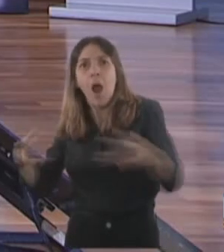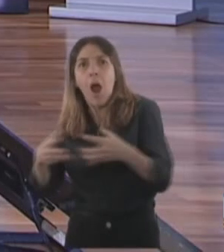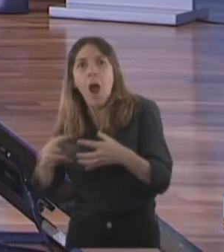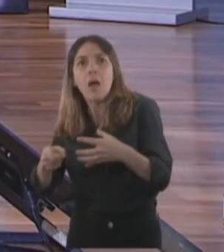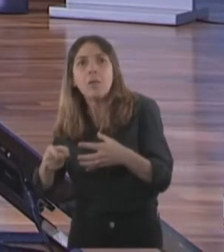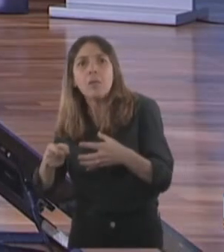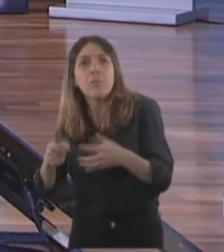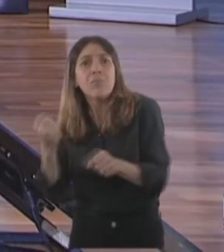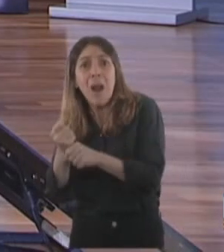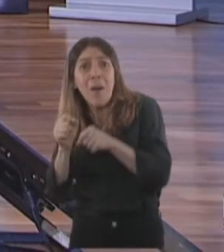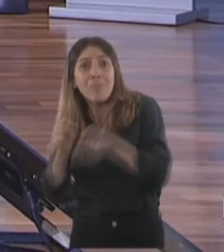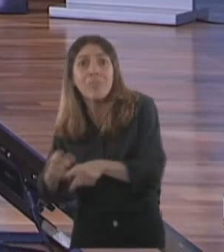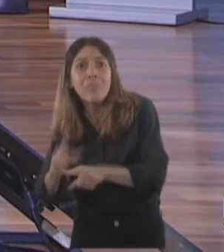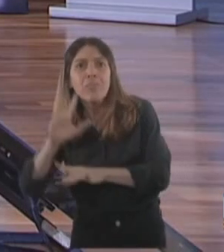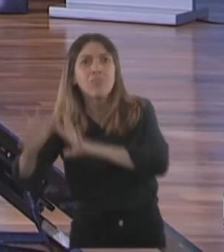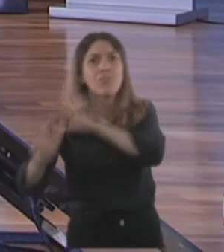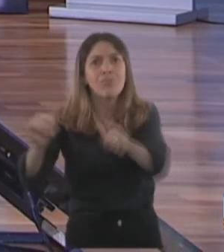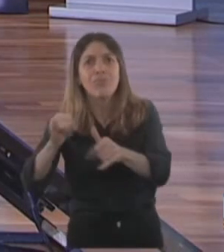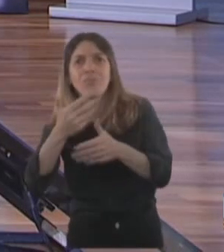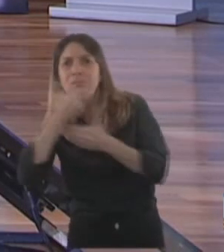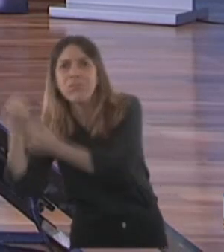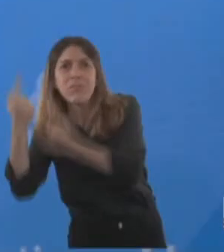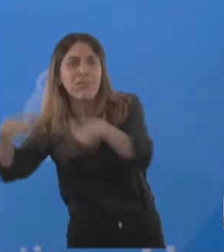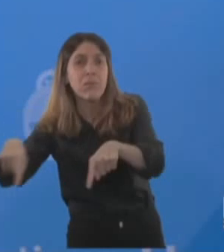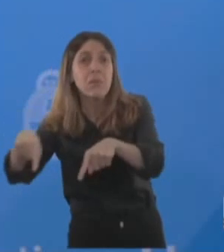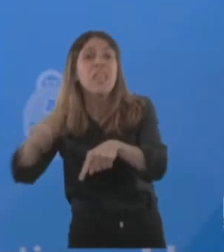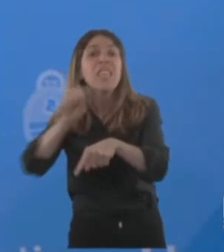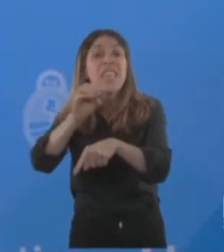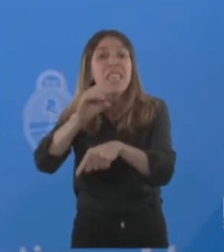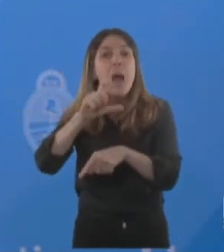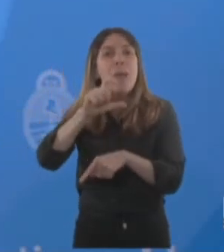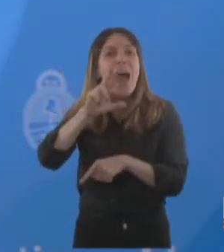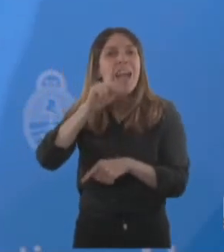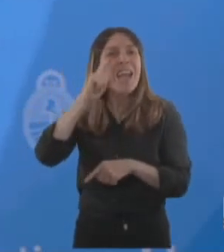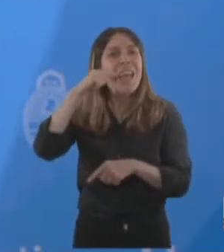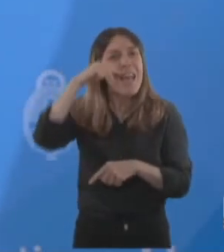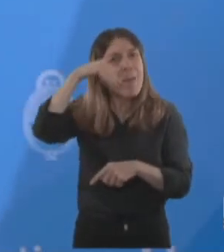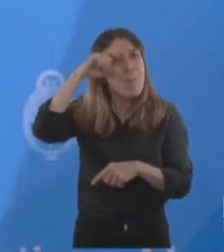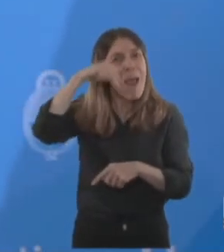que yo hablo es lo que el derecho ha llamado el crimen organizado,